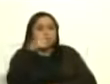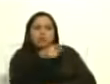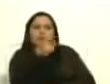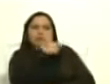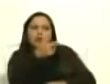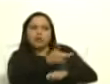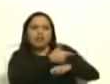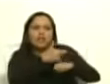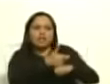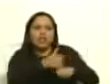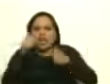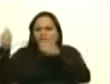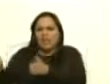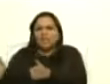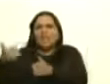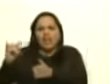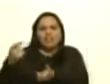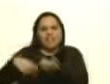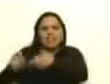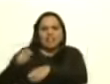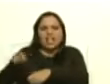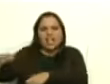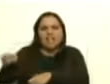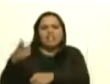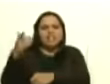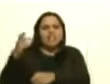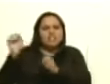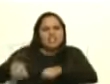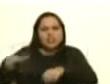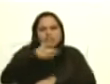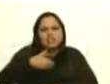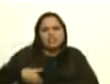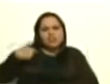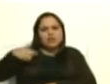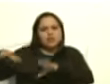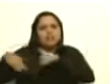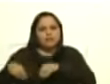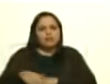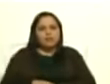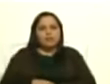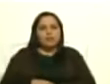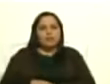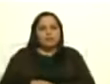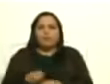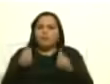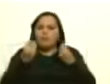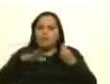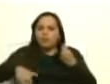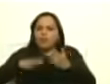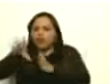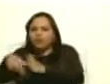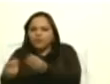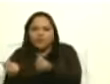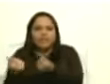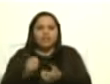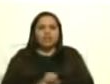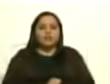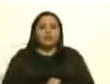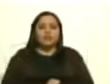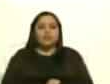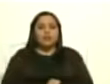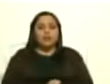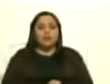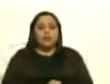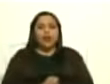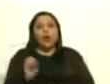es la burriquita que está aquí en la esquina. Y ese es el que yo reconozco. ¿Para qué? Para quedarme con sus recursos. O como nos ocurre a